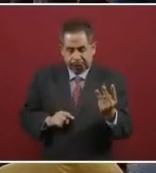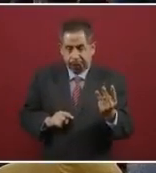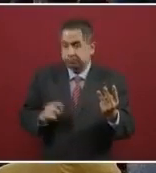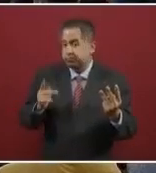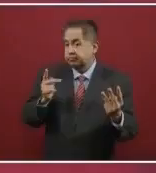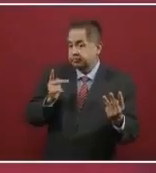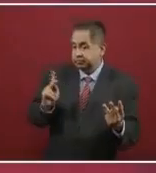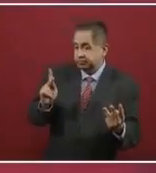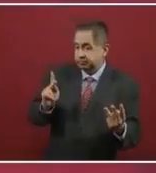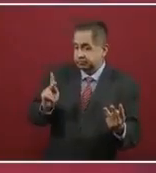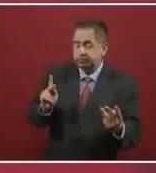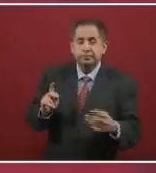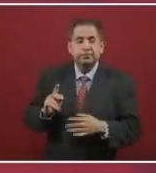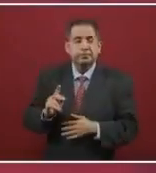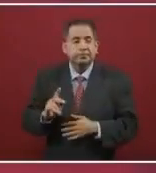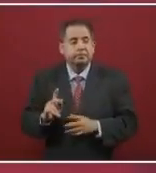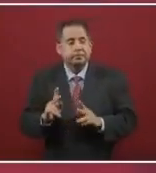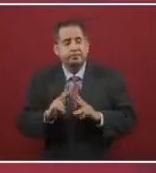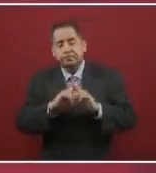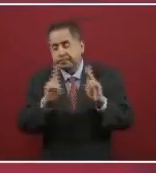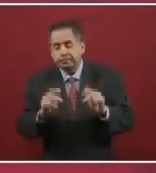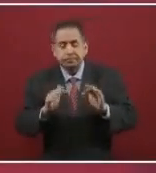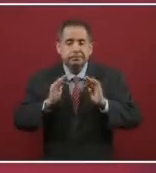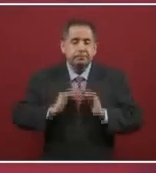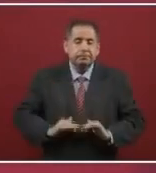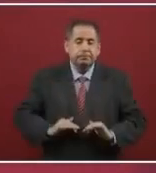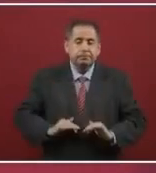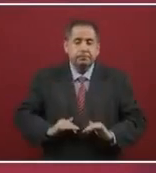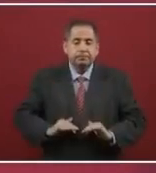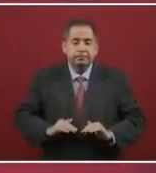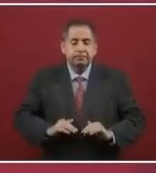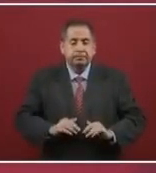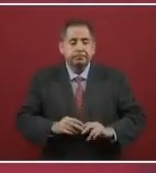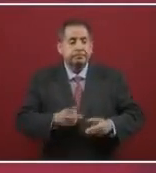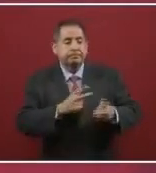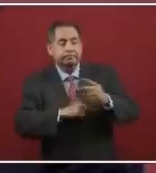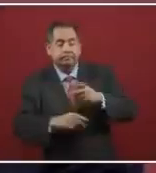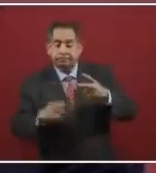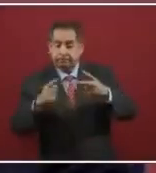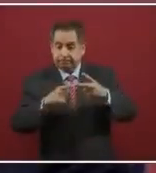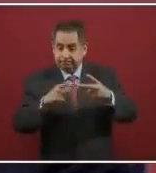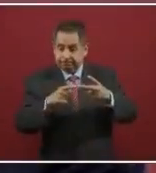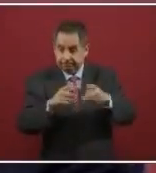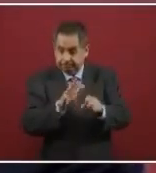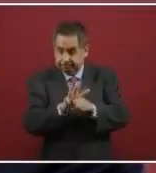la paz y la tranquilidad son frutos de la justicia.